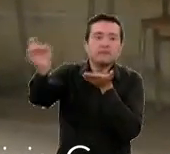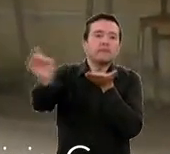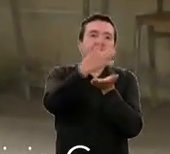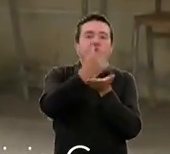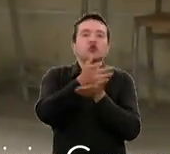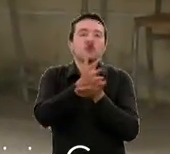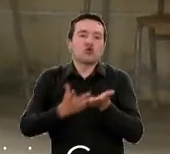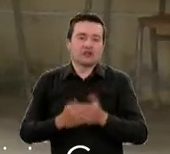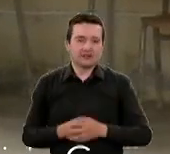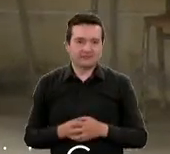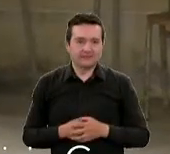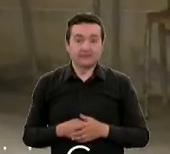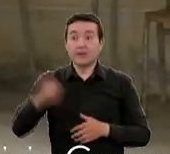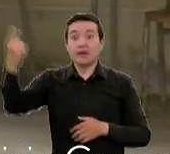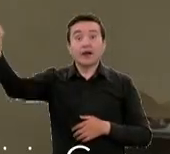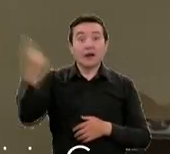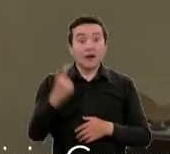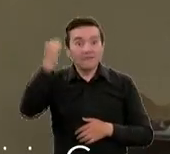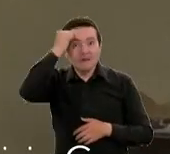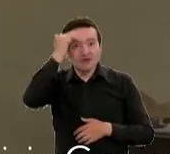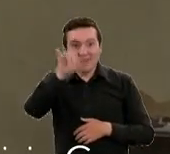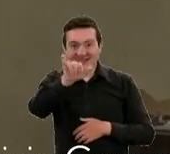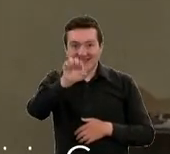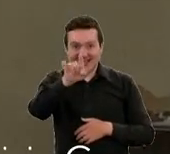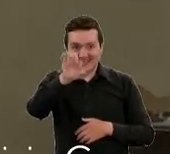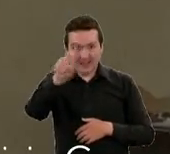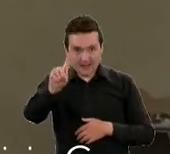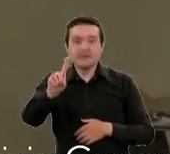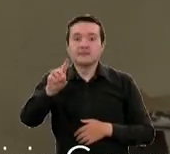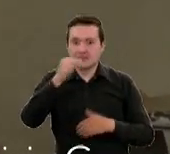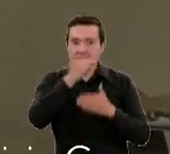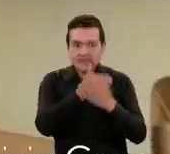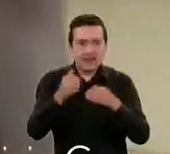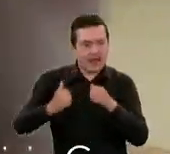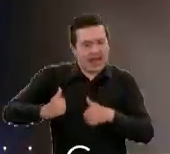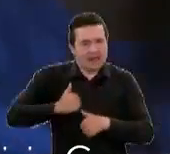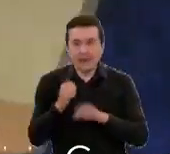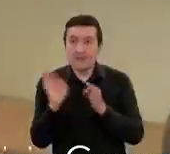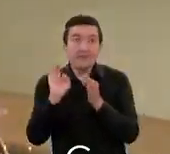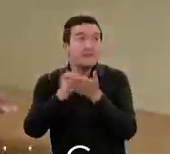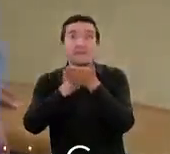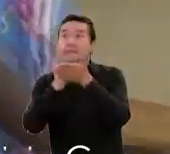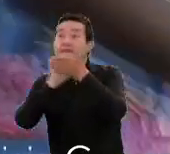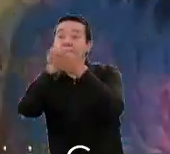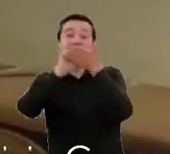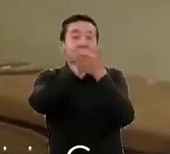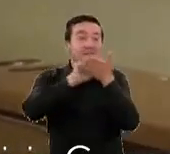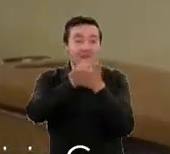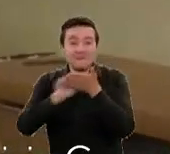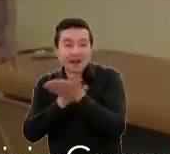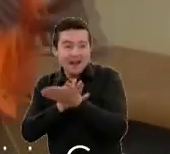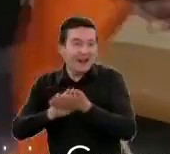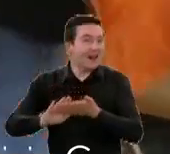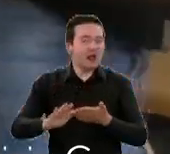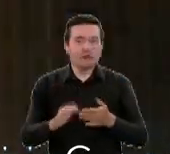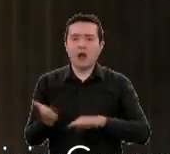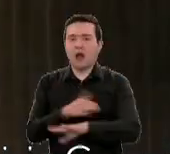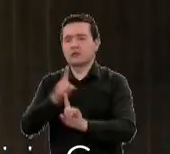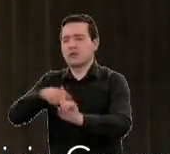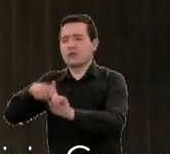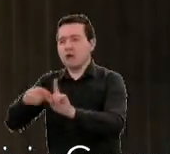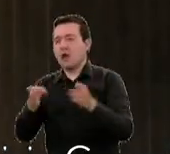profe Yesid, los niños también aprovechan para lavar su escuela, la misma que permaneció cerrada varios meses. Teníamos que